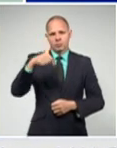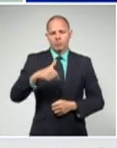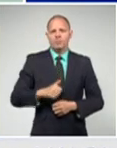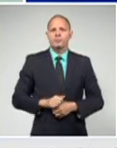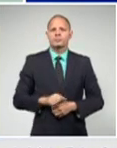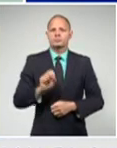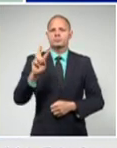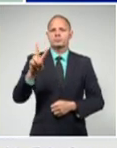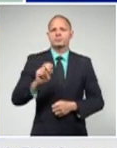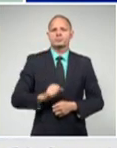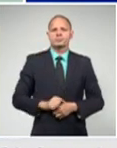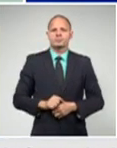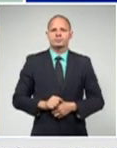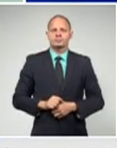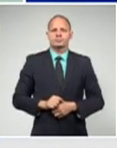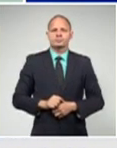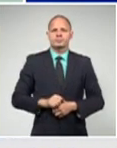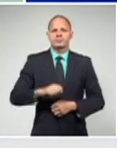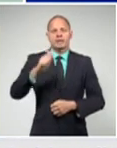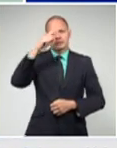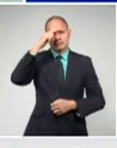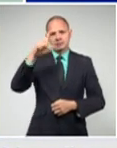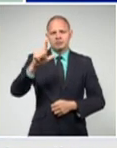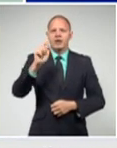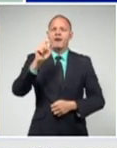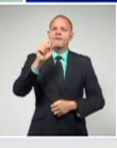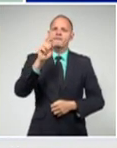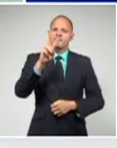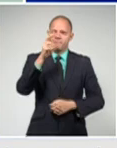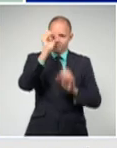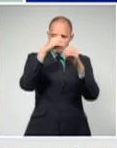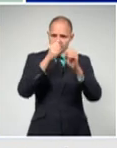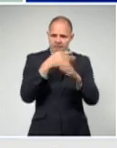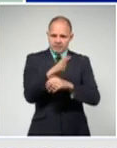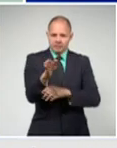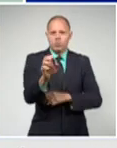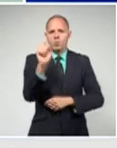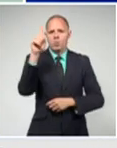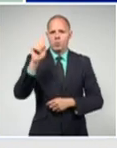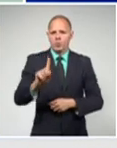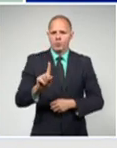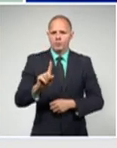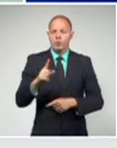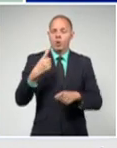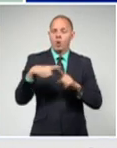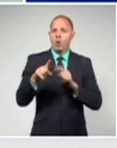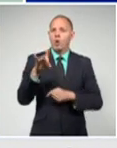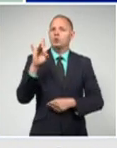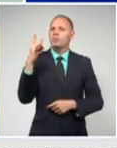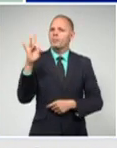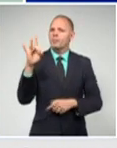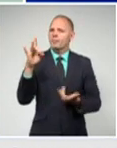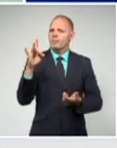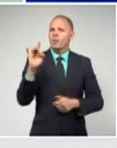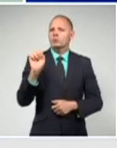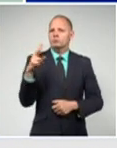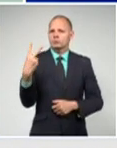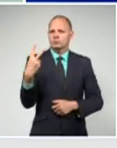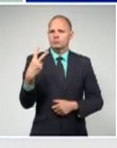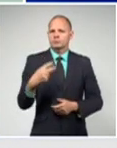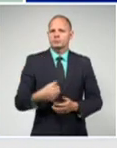2, de San Luis y Viñales 1 caso de cada uno, y de La Palma se confirman 2 casos autóctonos.